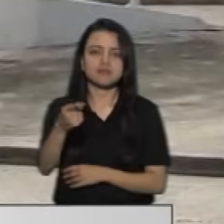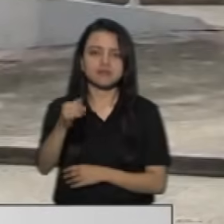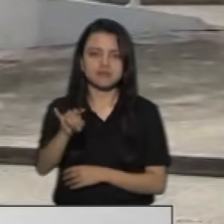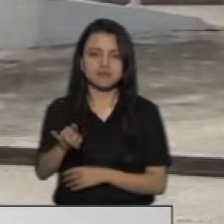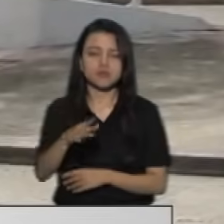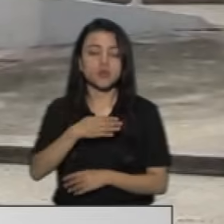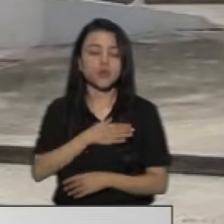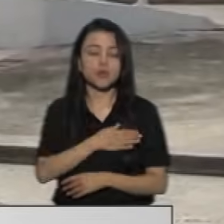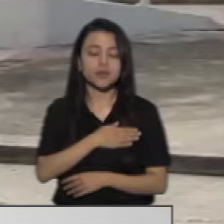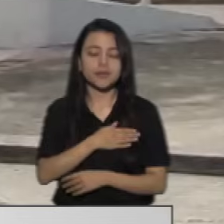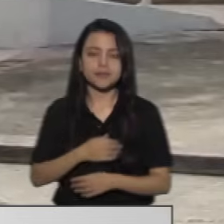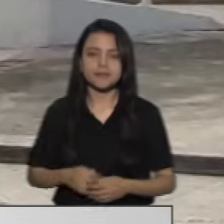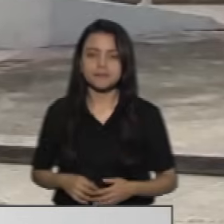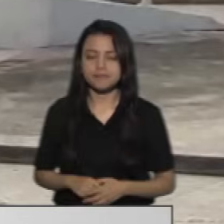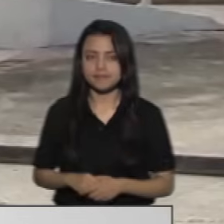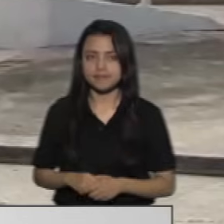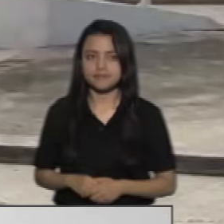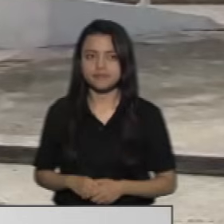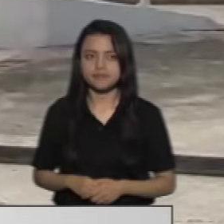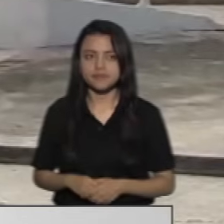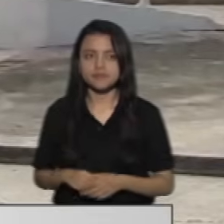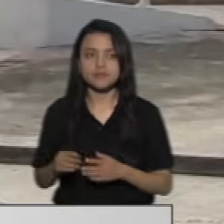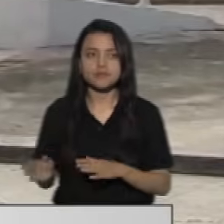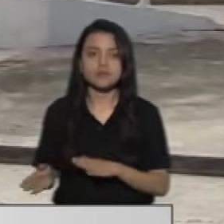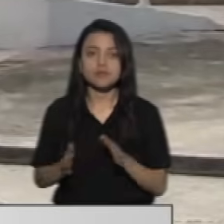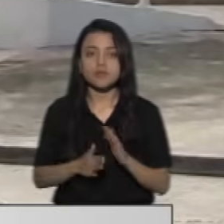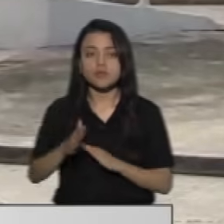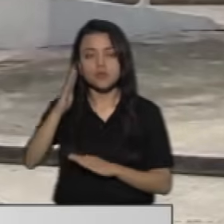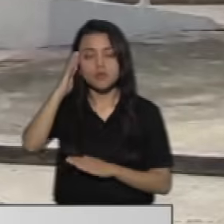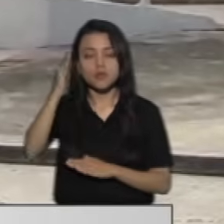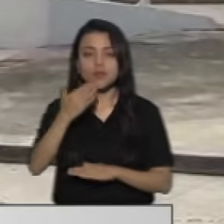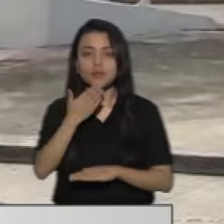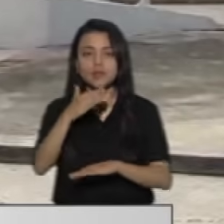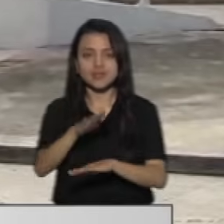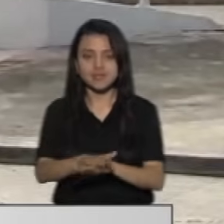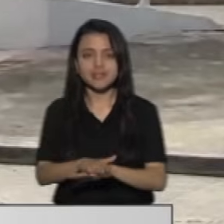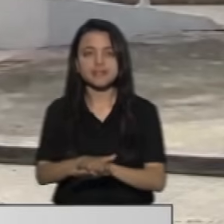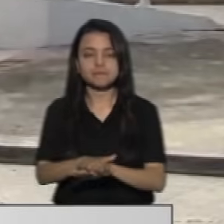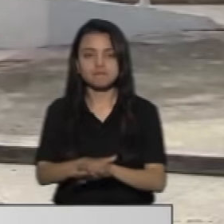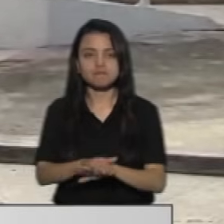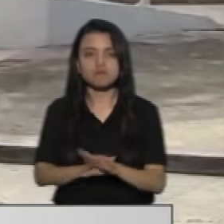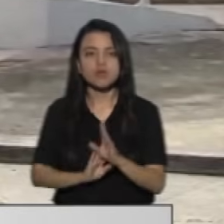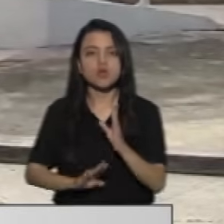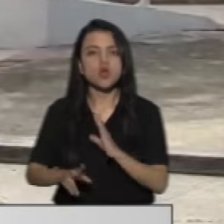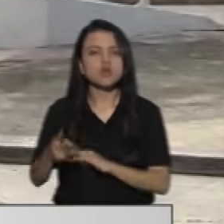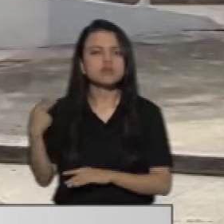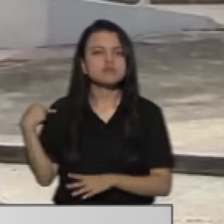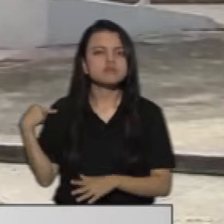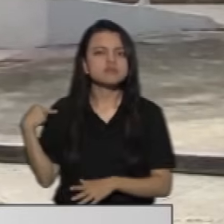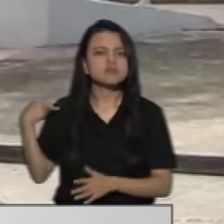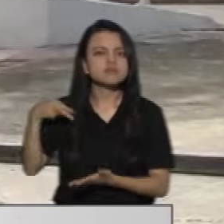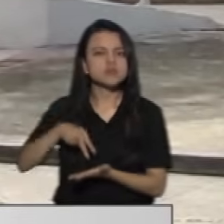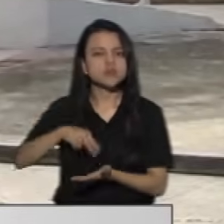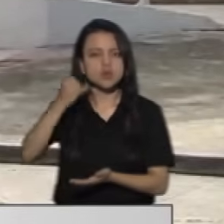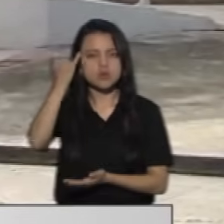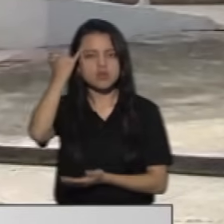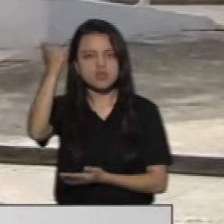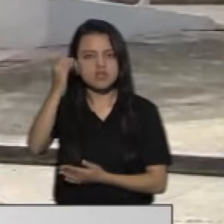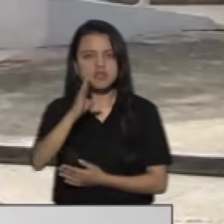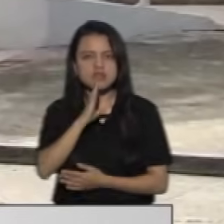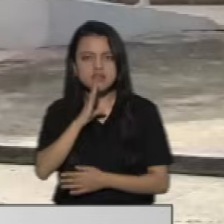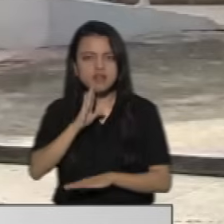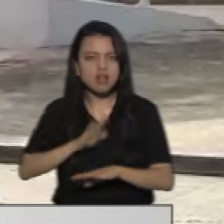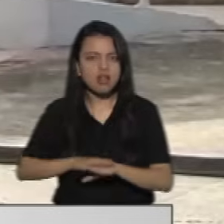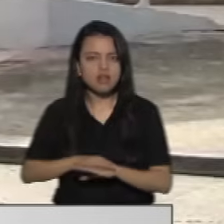Luisa, televidentes, muy buenas tardes. Ha dicho la policía del departamento de Bolívar que los coautores de este homicidio son 2 jóvenes de